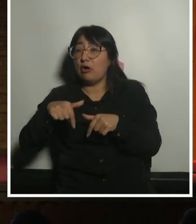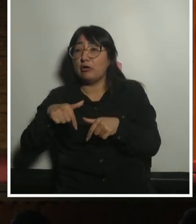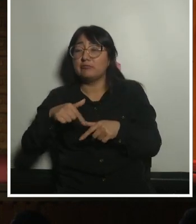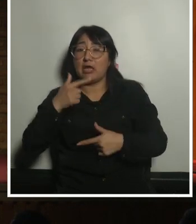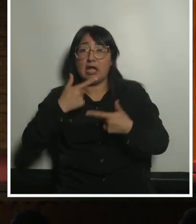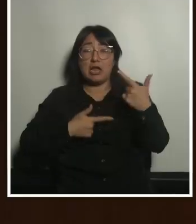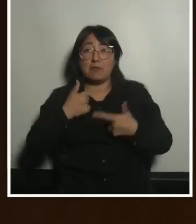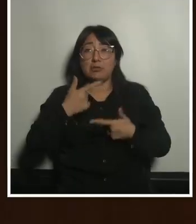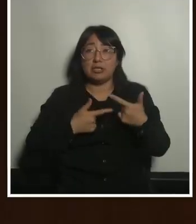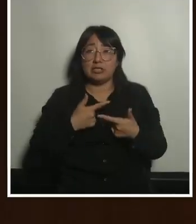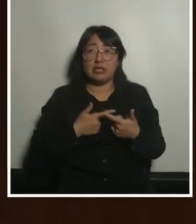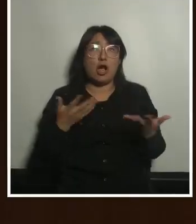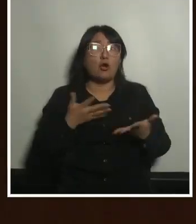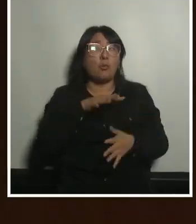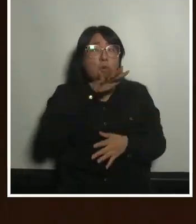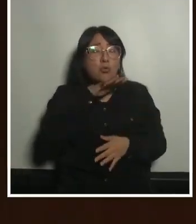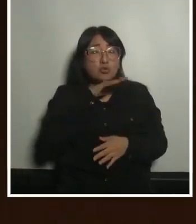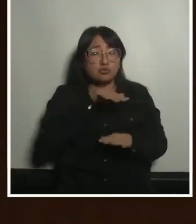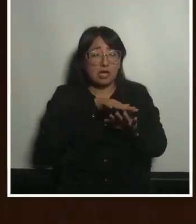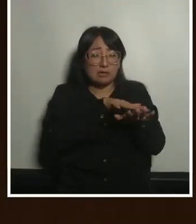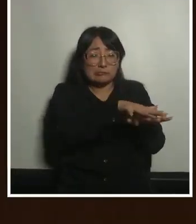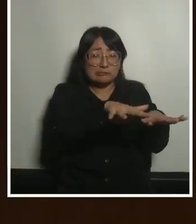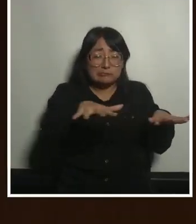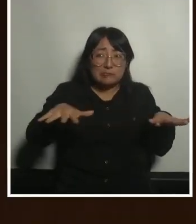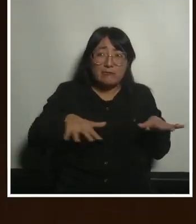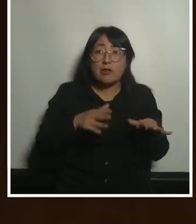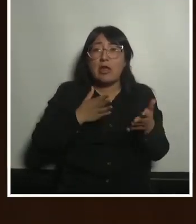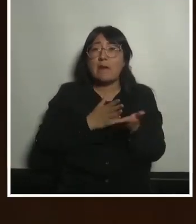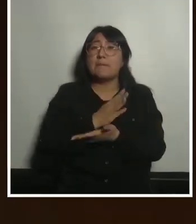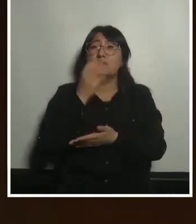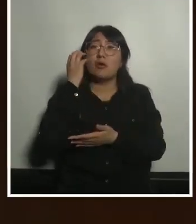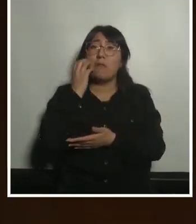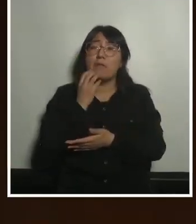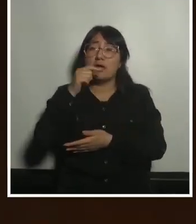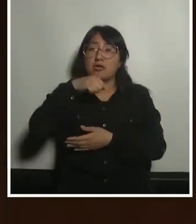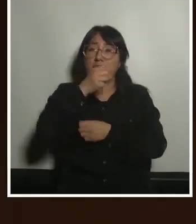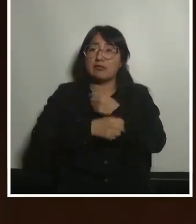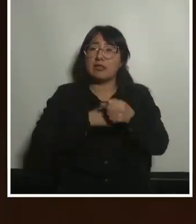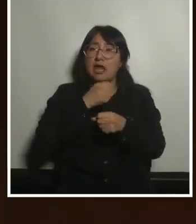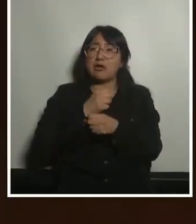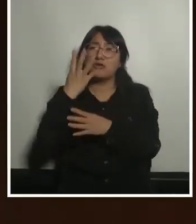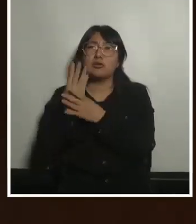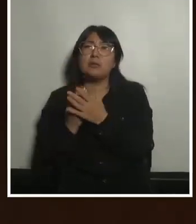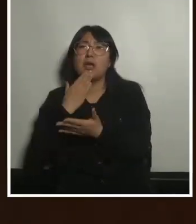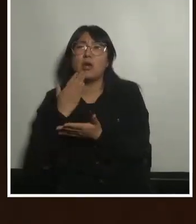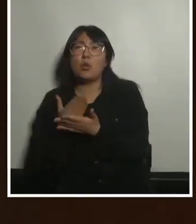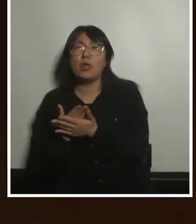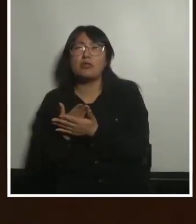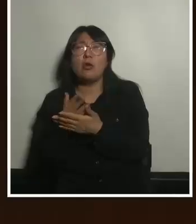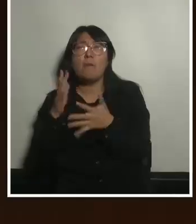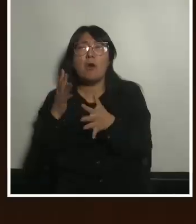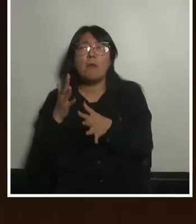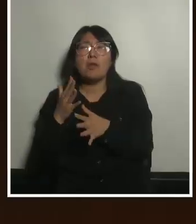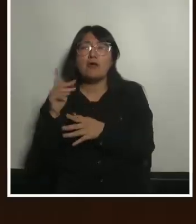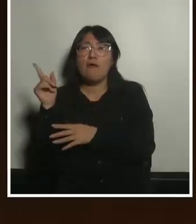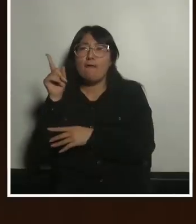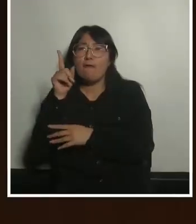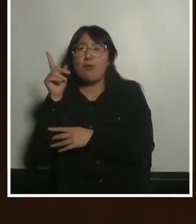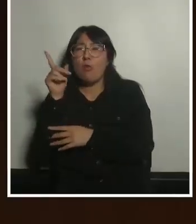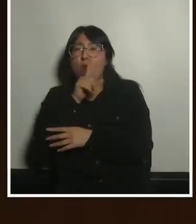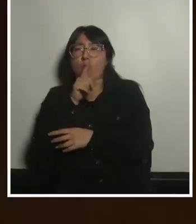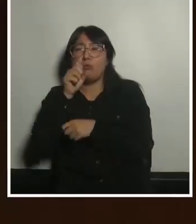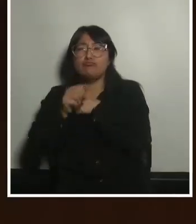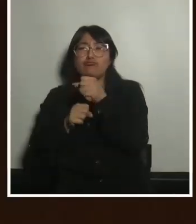Nacional de Uso del Borde Costero, que también empezó en mayo de este año y debería cerrarse a fines de año para poder